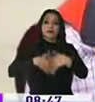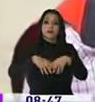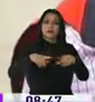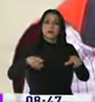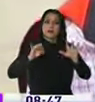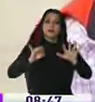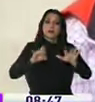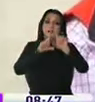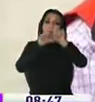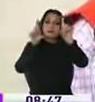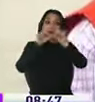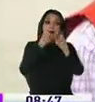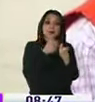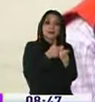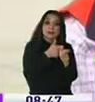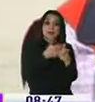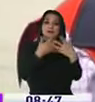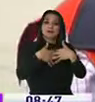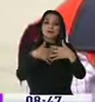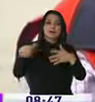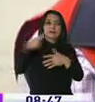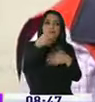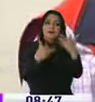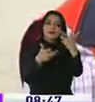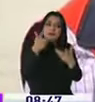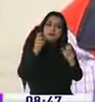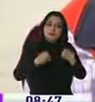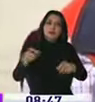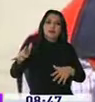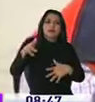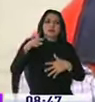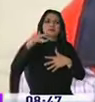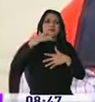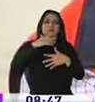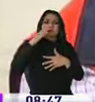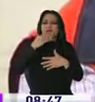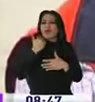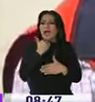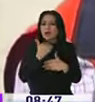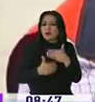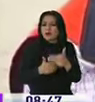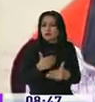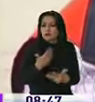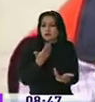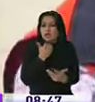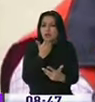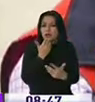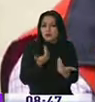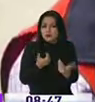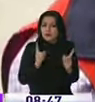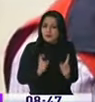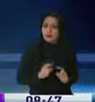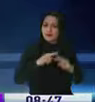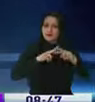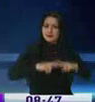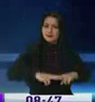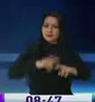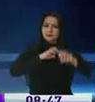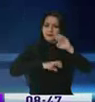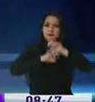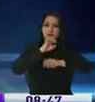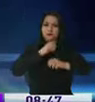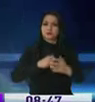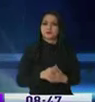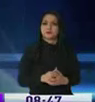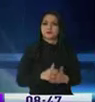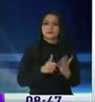empresas, ¿verdad?, que podrían estar vinculadas a un proceso o que sus procesos deben ser revisados. De acuerdo a un comunicado